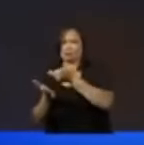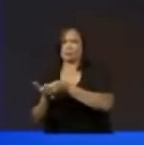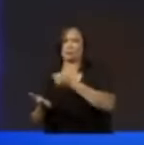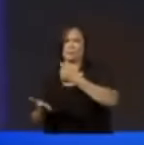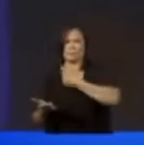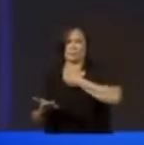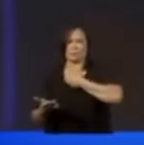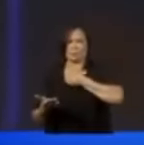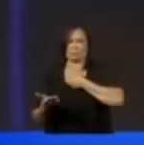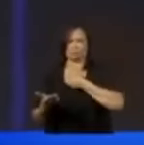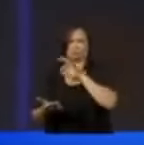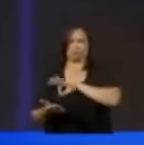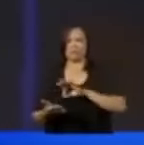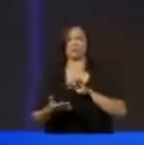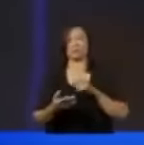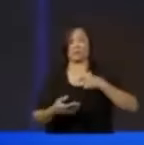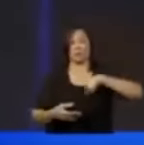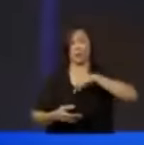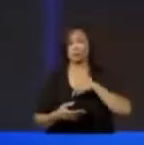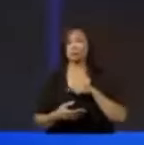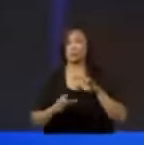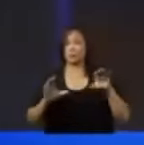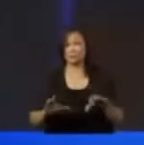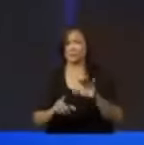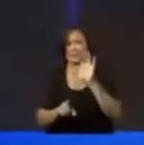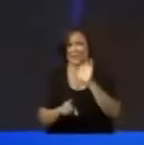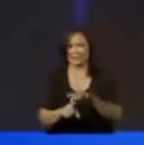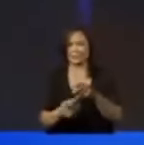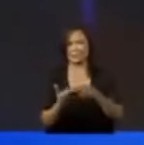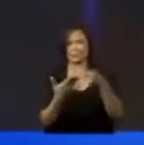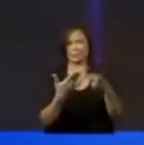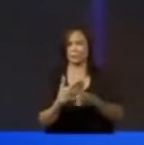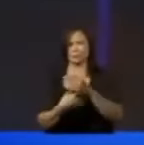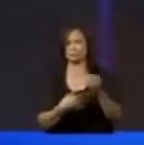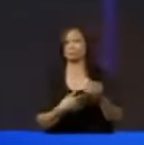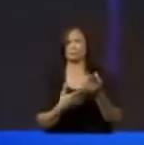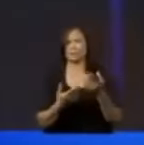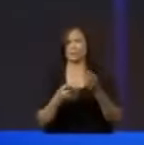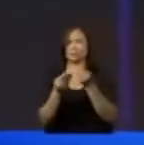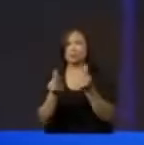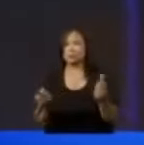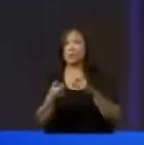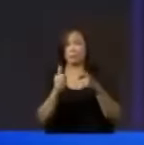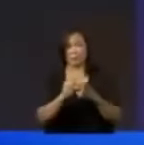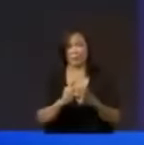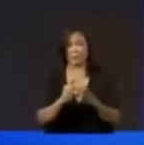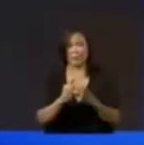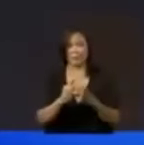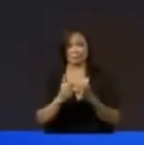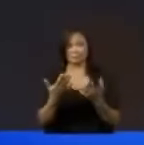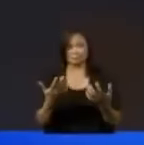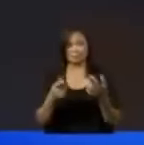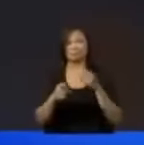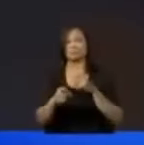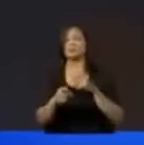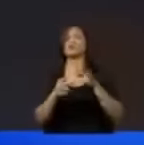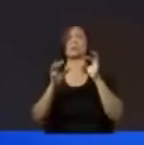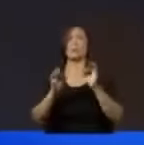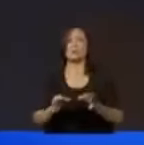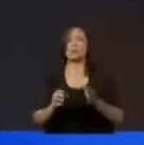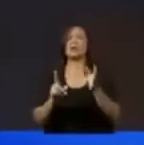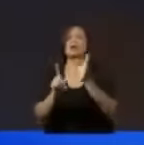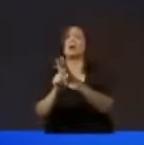presente. Eso es lo que nosotros vamos a hacer en nuestro gobierno, ir a la raíz del problema. Porque mientras estamos